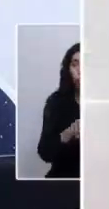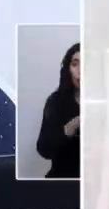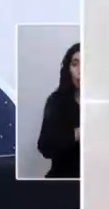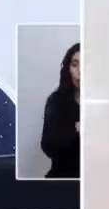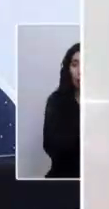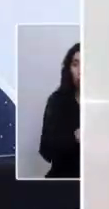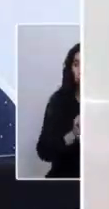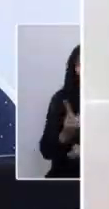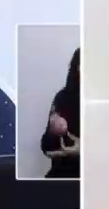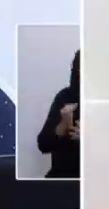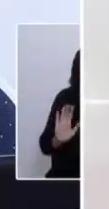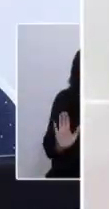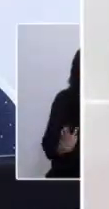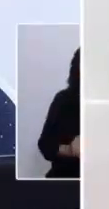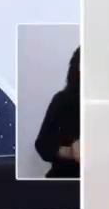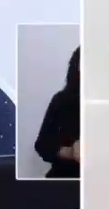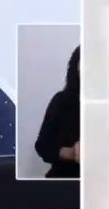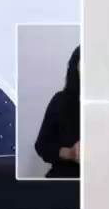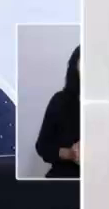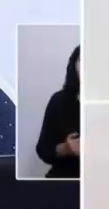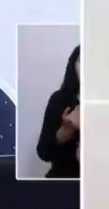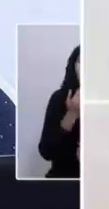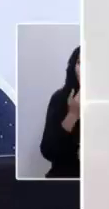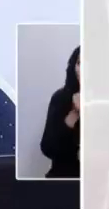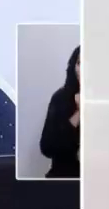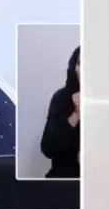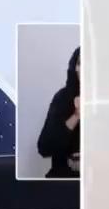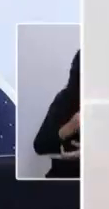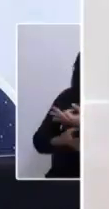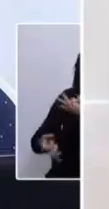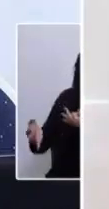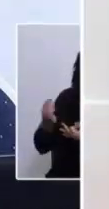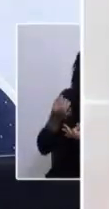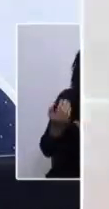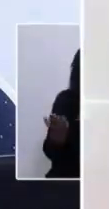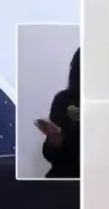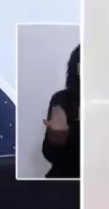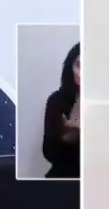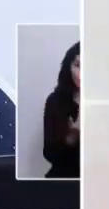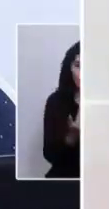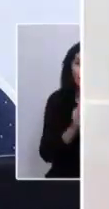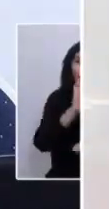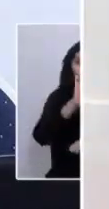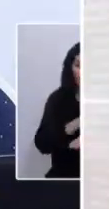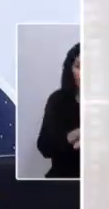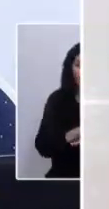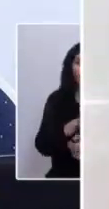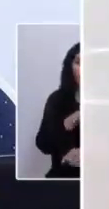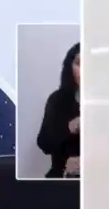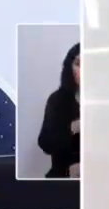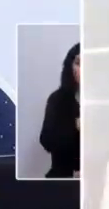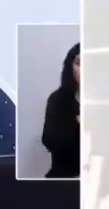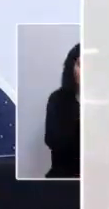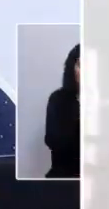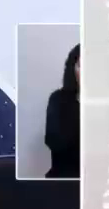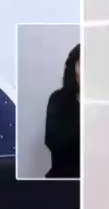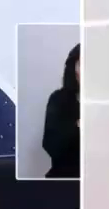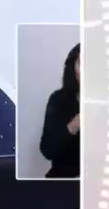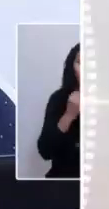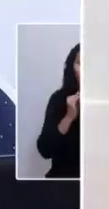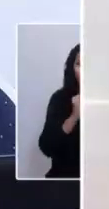regional. José de la Fuente, cuéntanos qué es lo que se espera, cuáles son los artículos tal vez más difíciles de aprobar de todo este